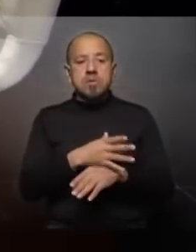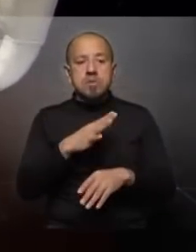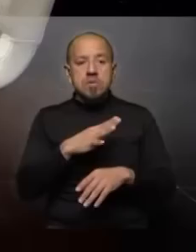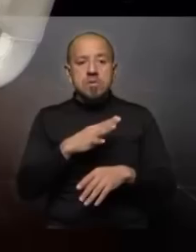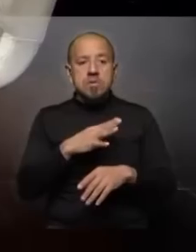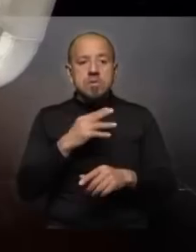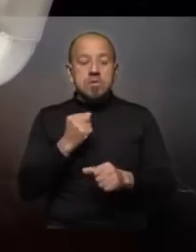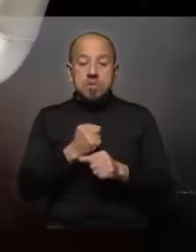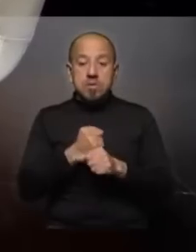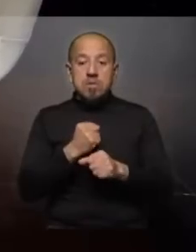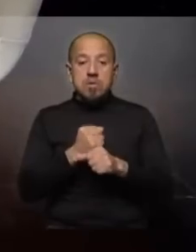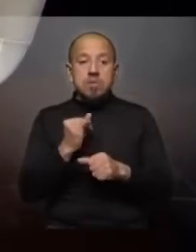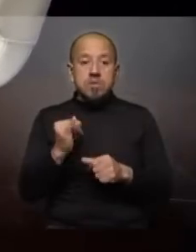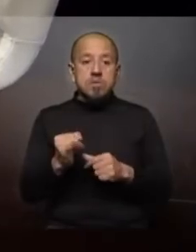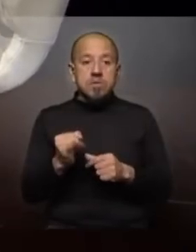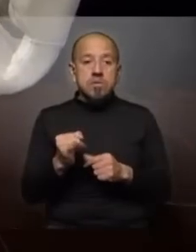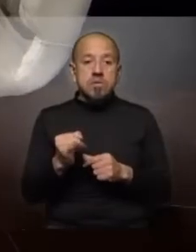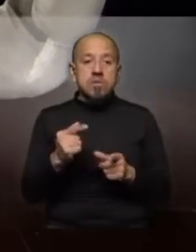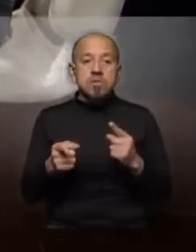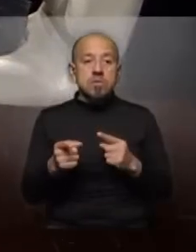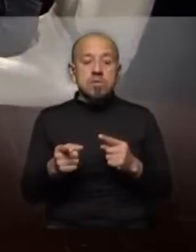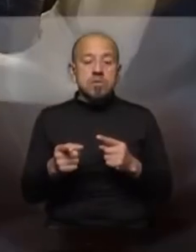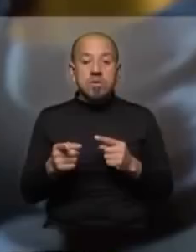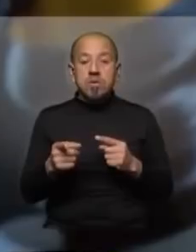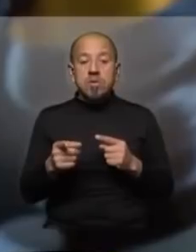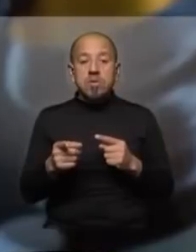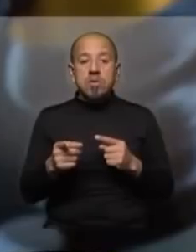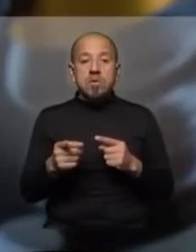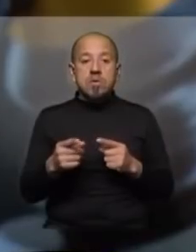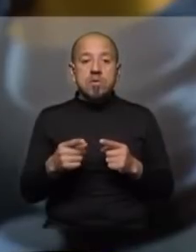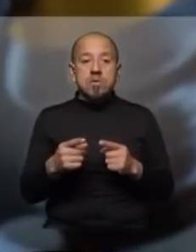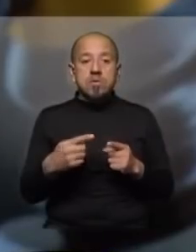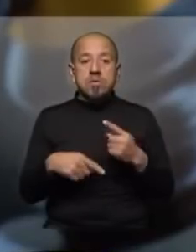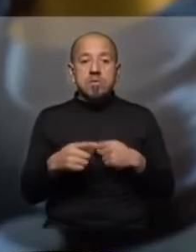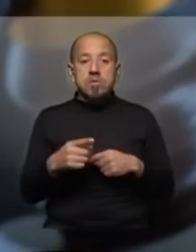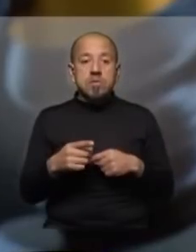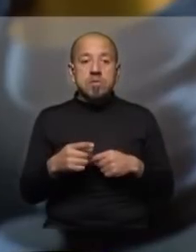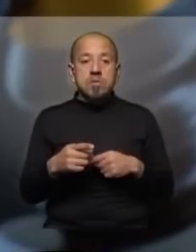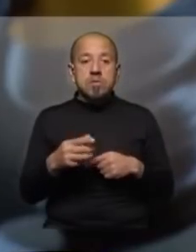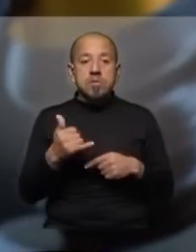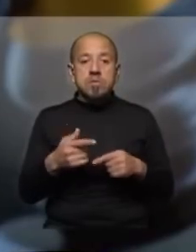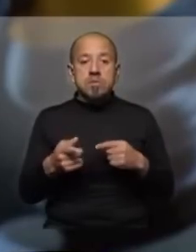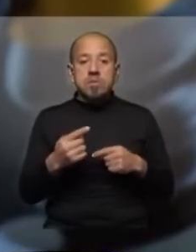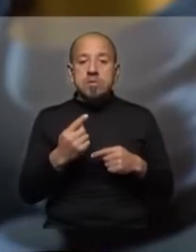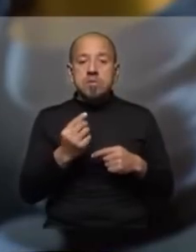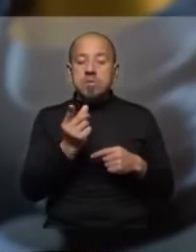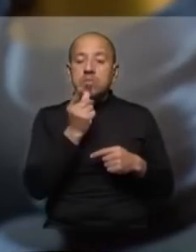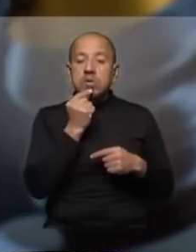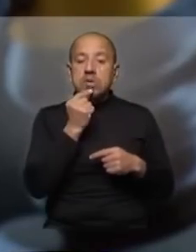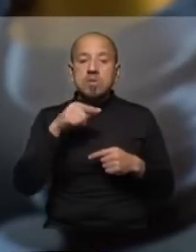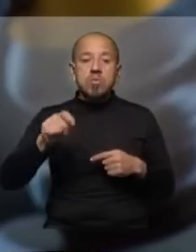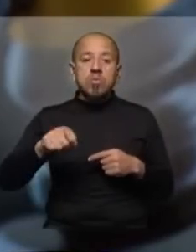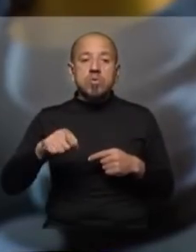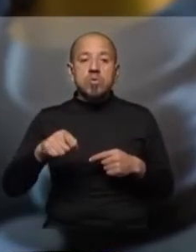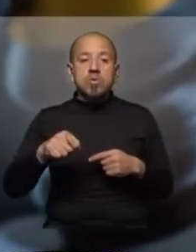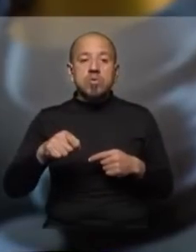trabajó sobre eso y si lo había lo hubo lo llegó a ver y llegó a funcionar este queríamos tener una mesa de policías judiciales O sea hay